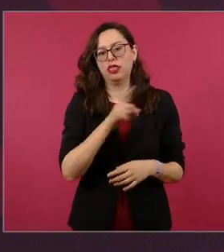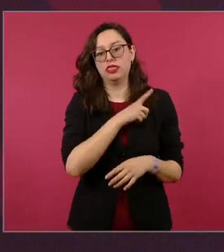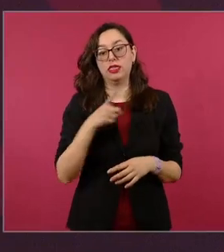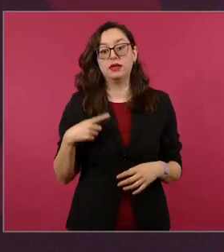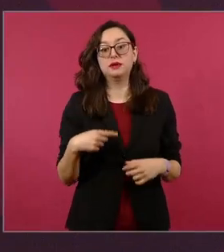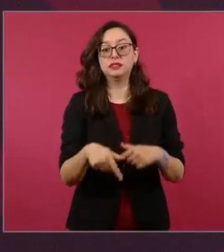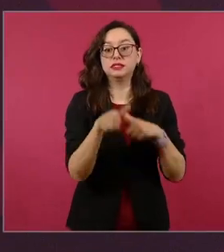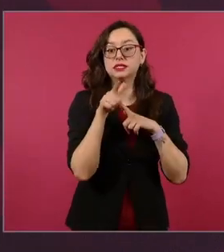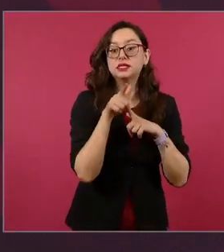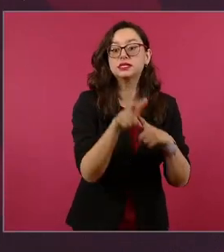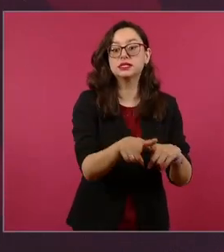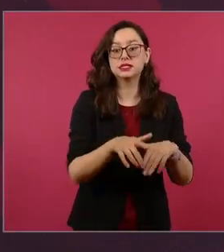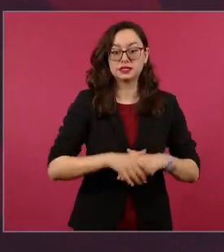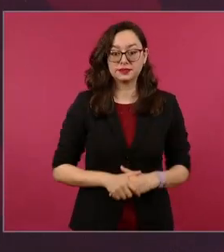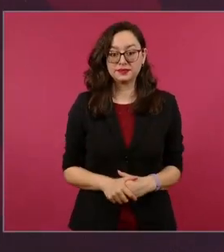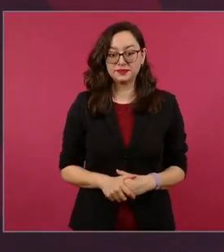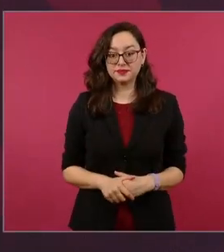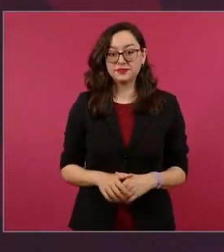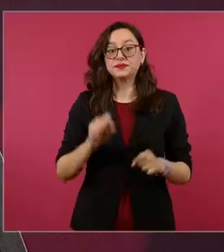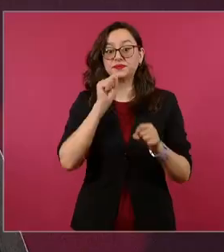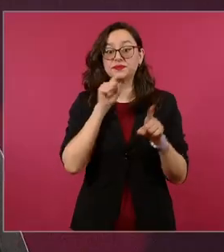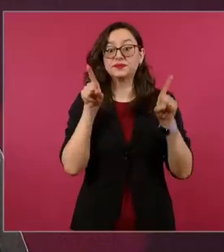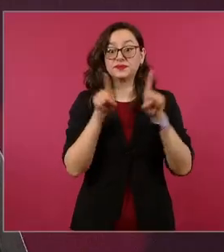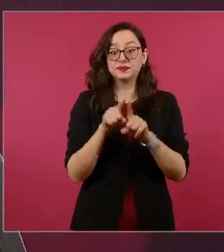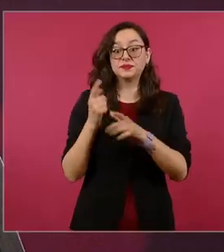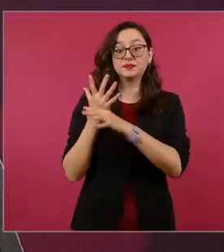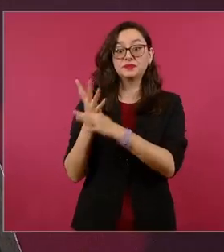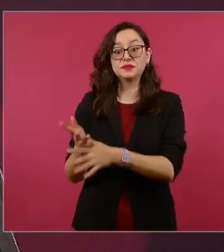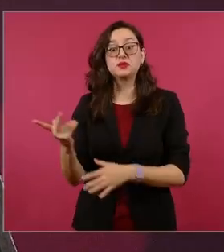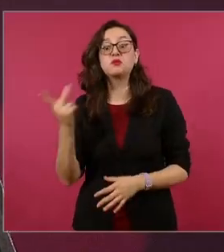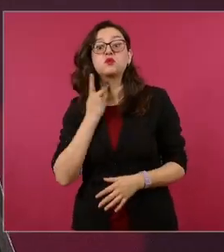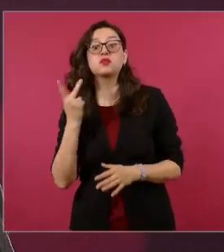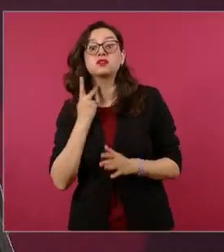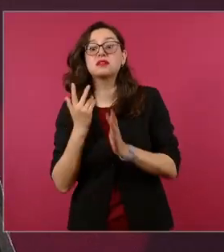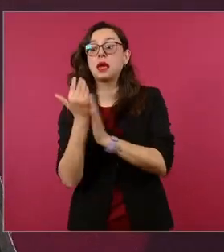menos política y más administración.